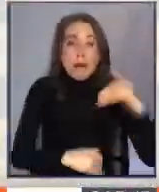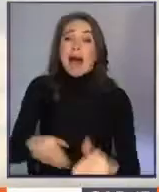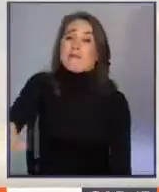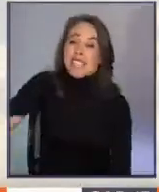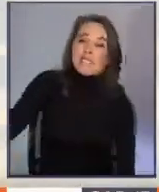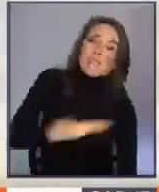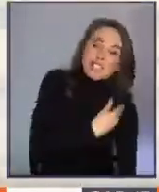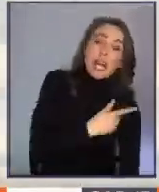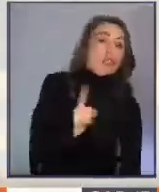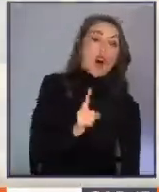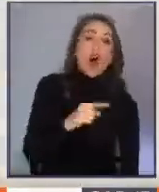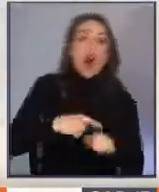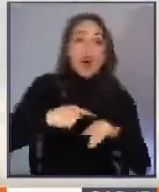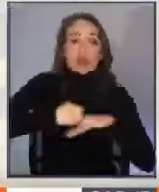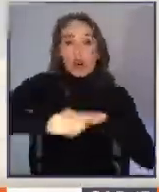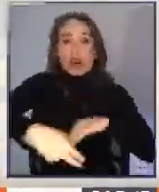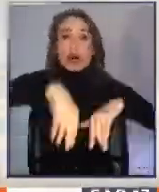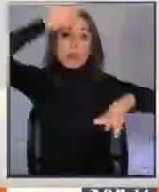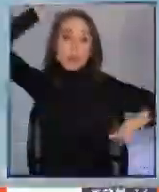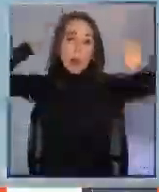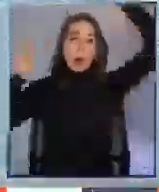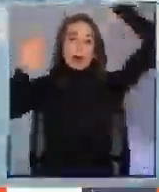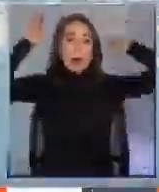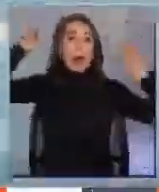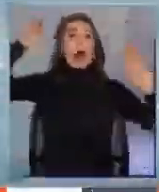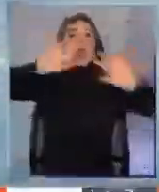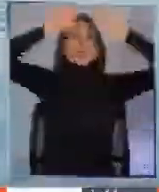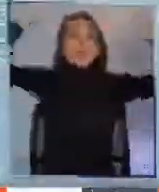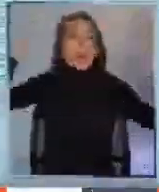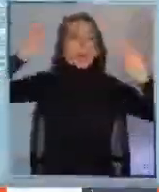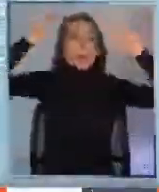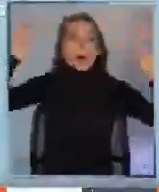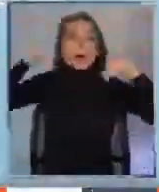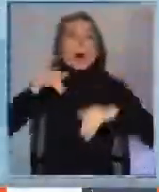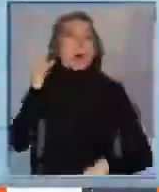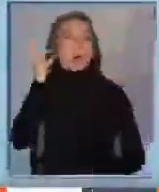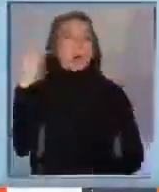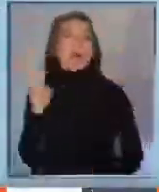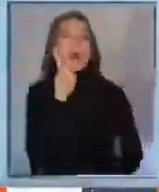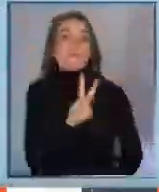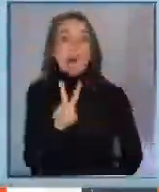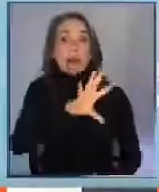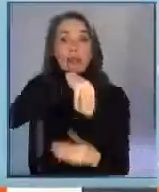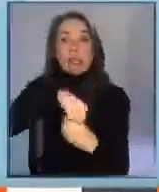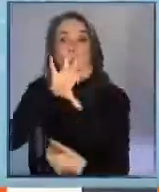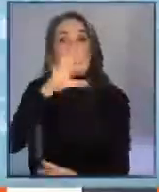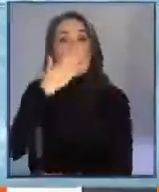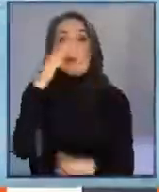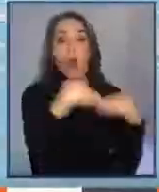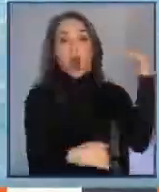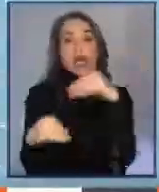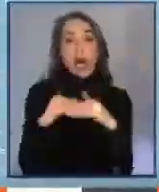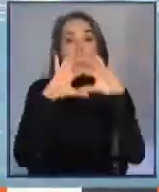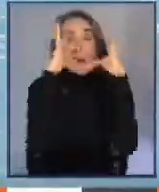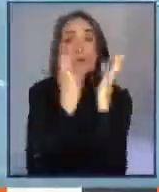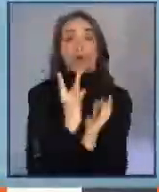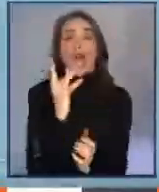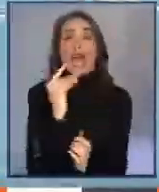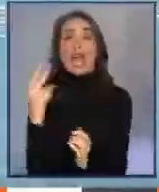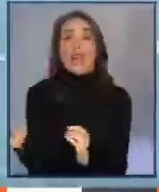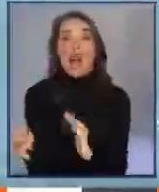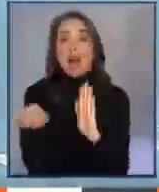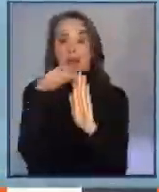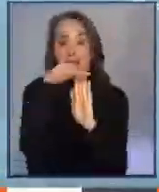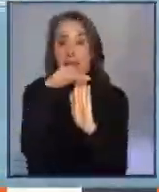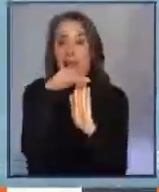nadar distintos estilos e intenta superar sus tiempos. La valdiviana está dentro de las 5 mejores nadadoras del mundo en su categoría y se rehúsa